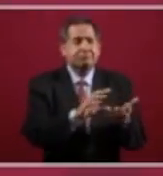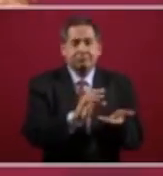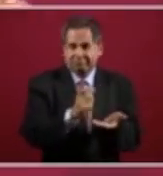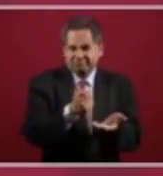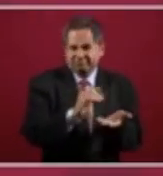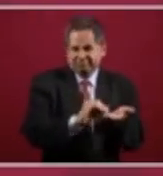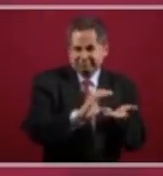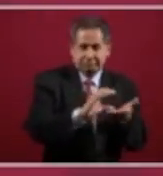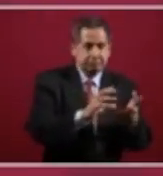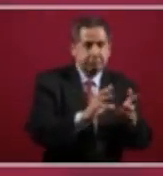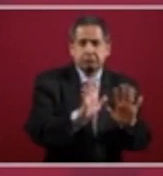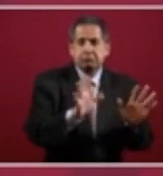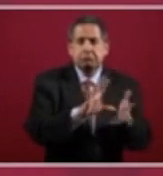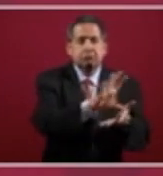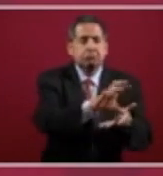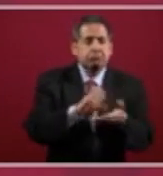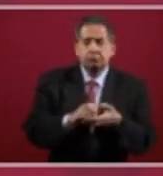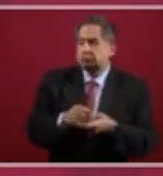se repartió.